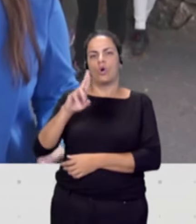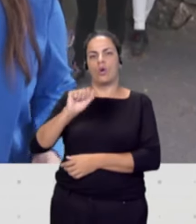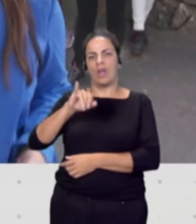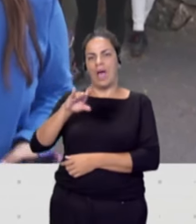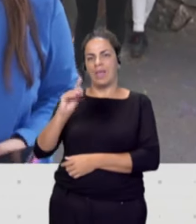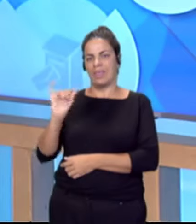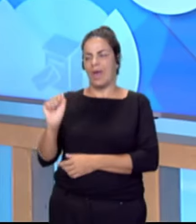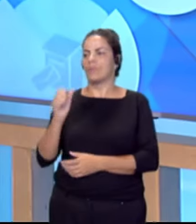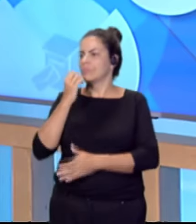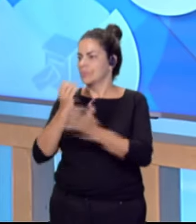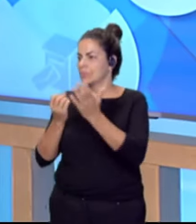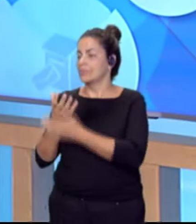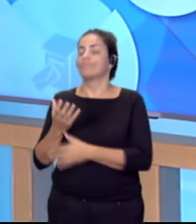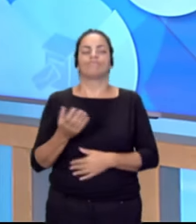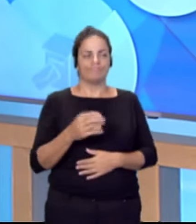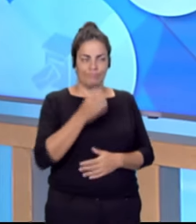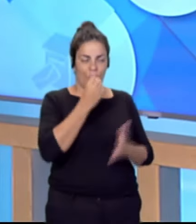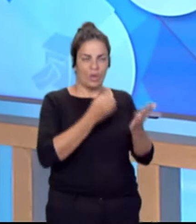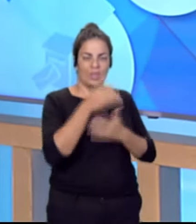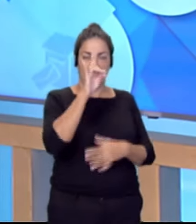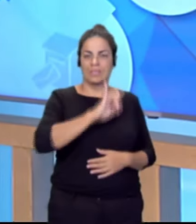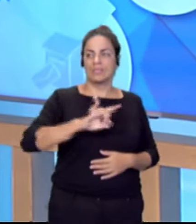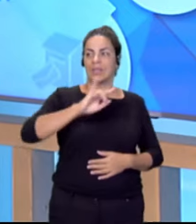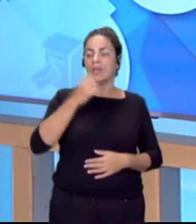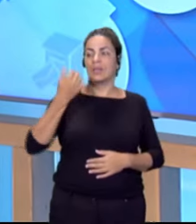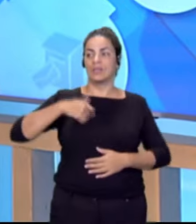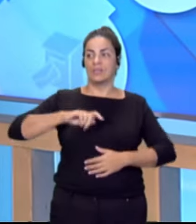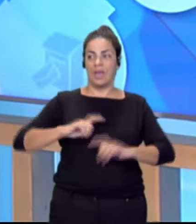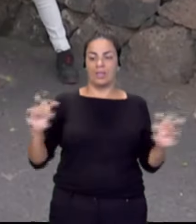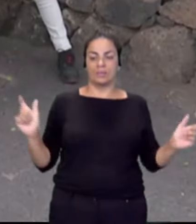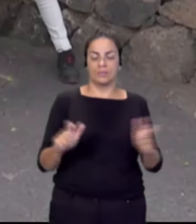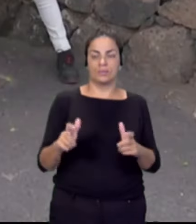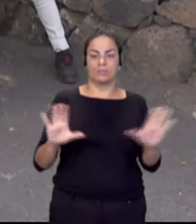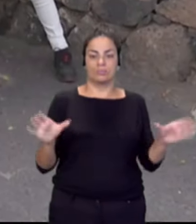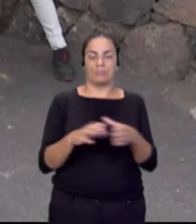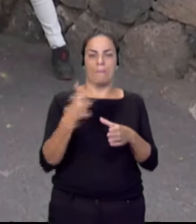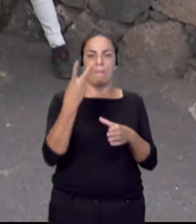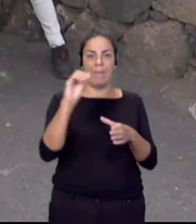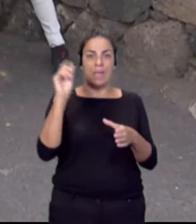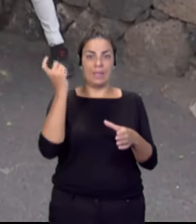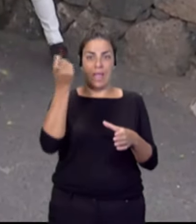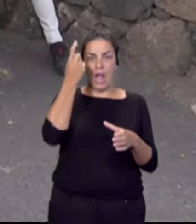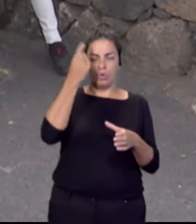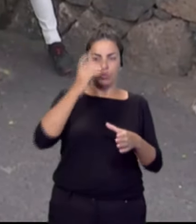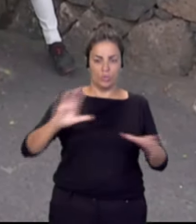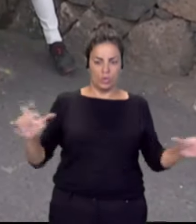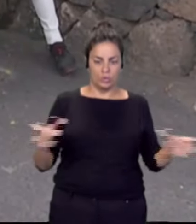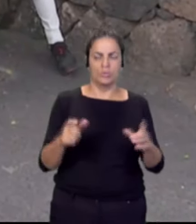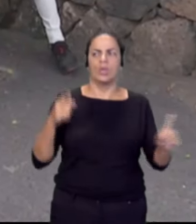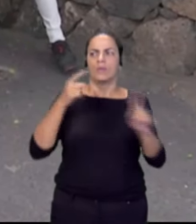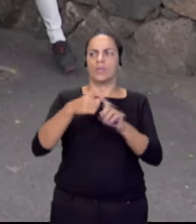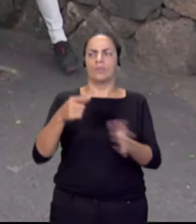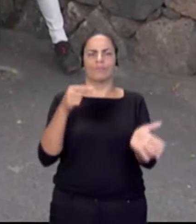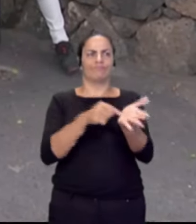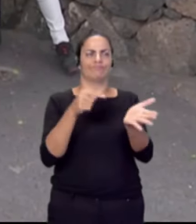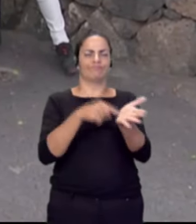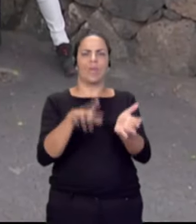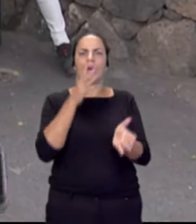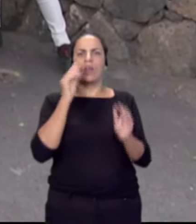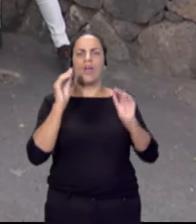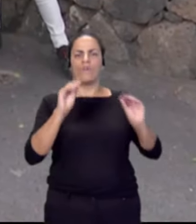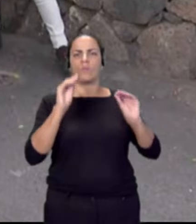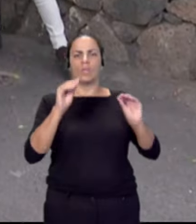Buenos días, Canarias. Se han reunido una veintena de alumnos para reclamar que esta formación se ha cambiado al centro de